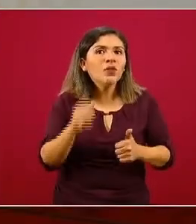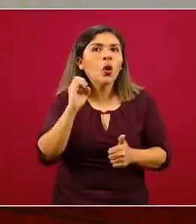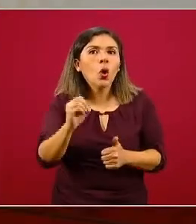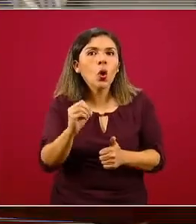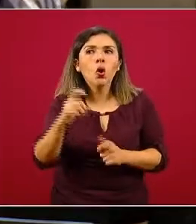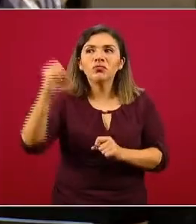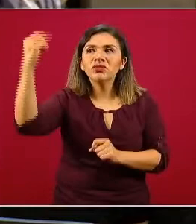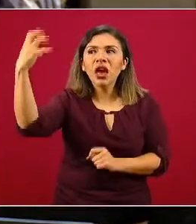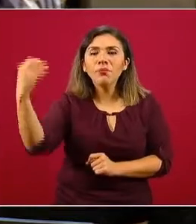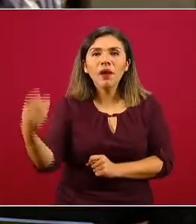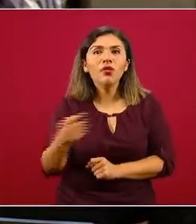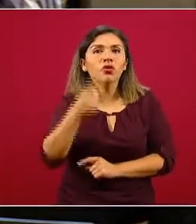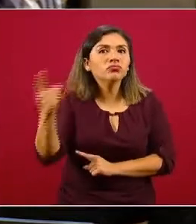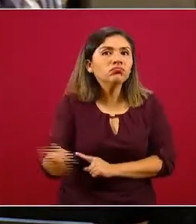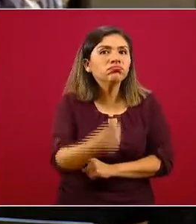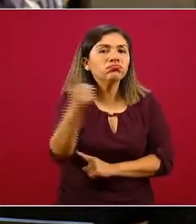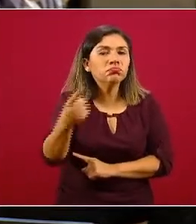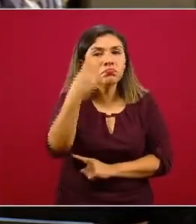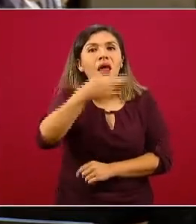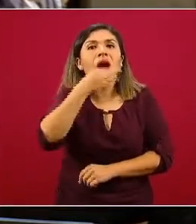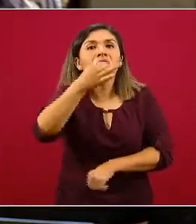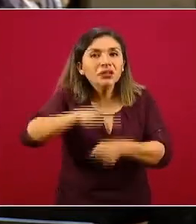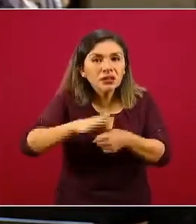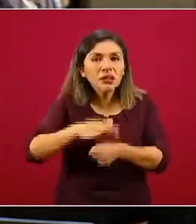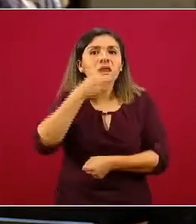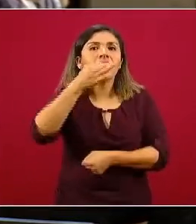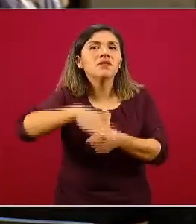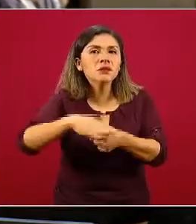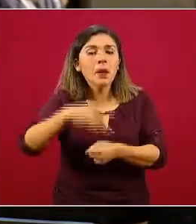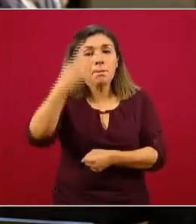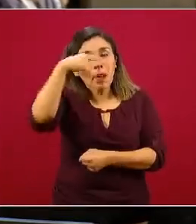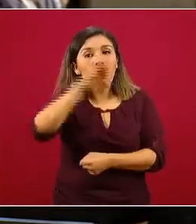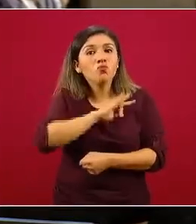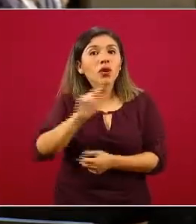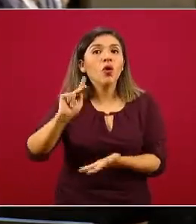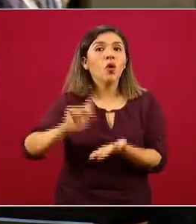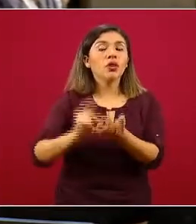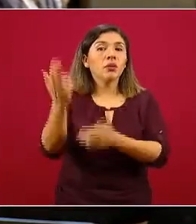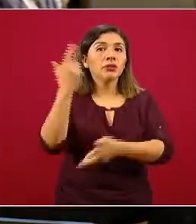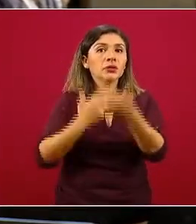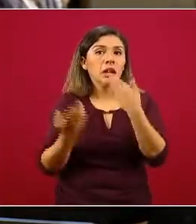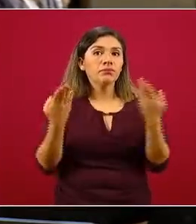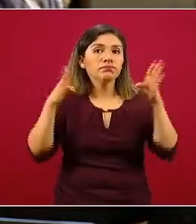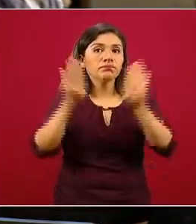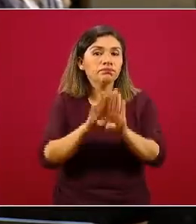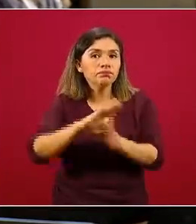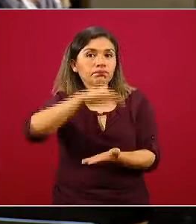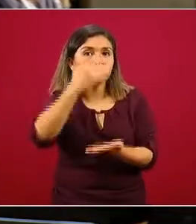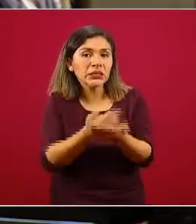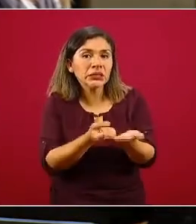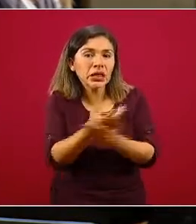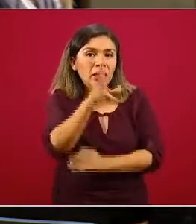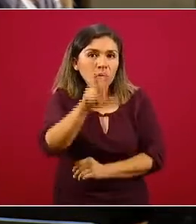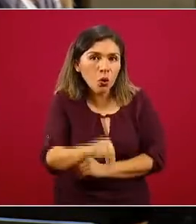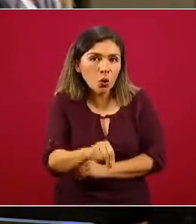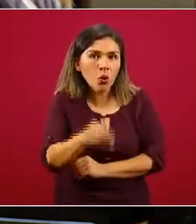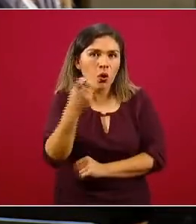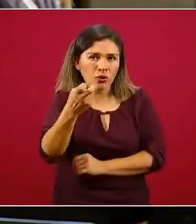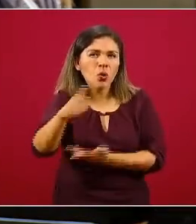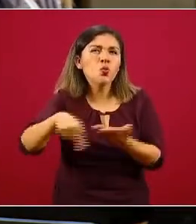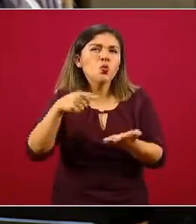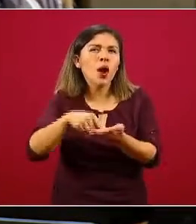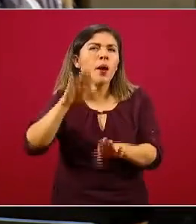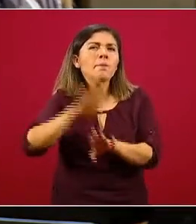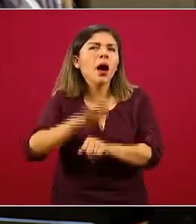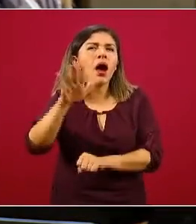con este semáforo permanente y alerta y con posibilidades de volver a limitar, sobre todo esto de los